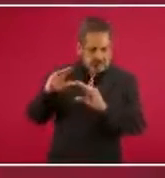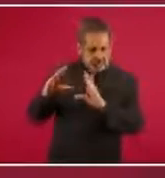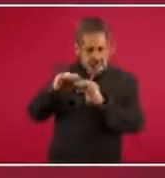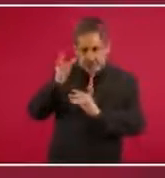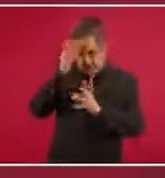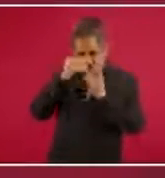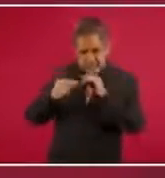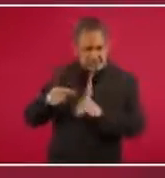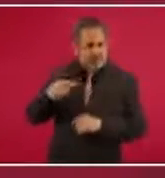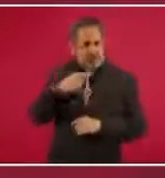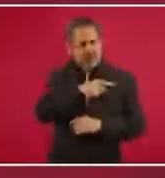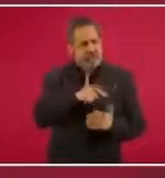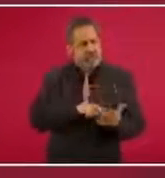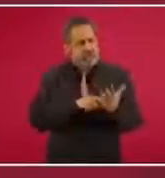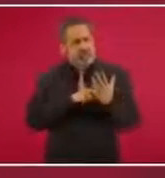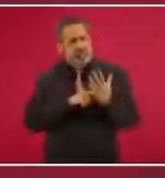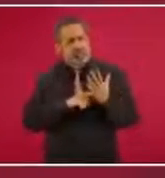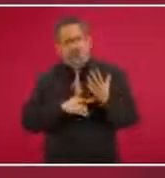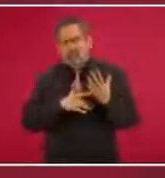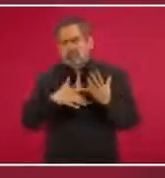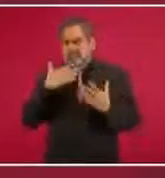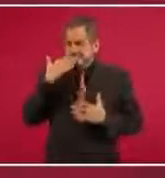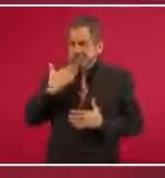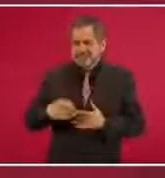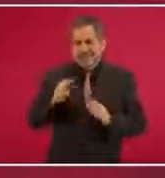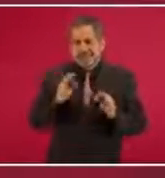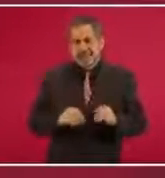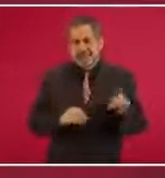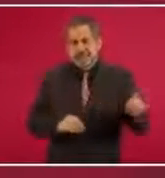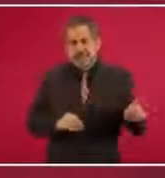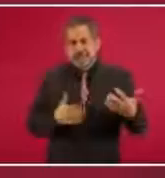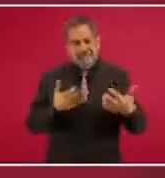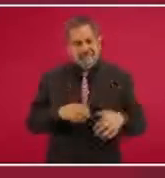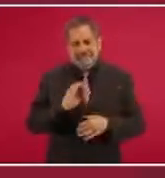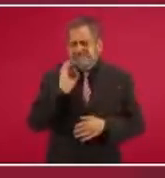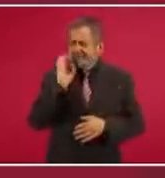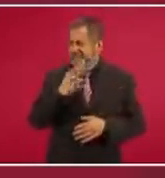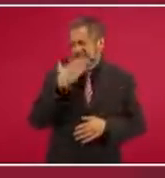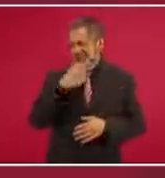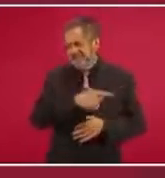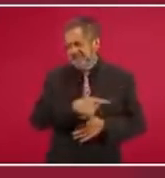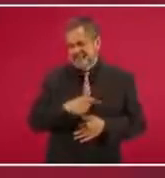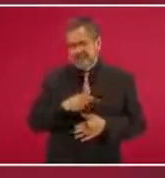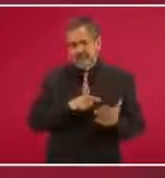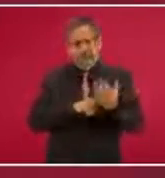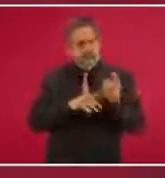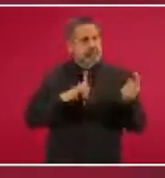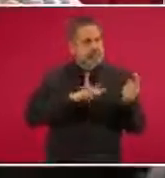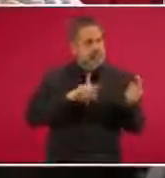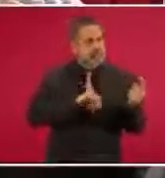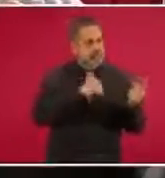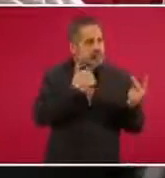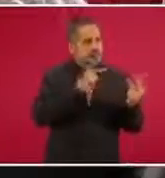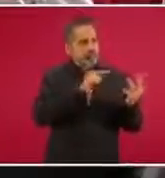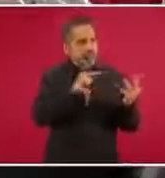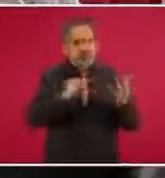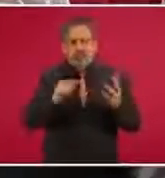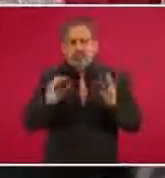un hombre ejemplar un empresario ejemplar y así hay otros